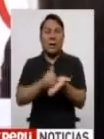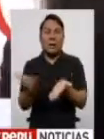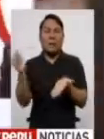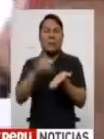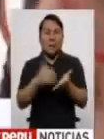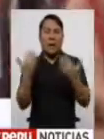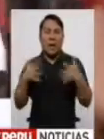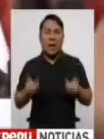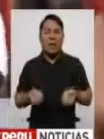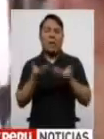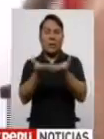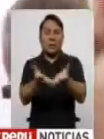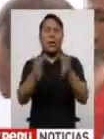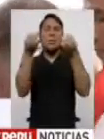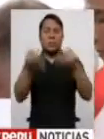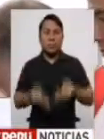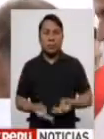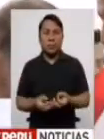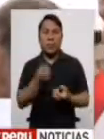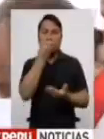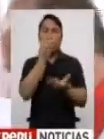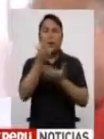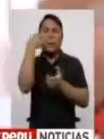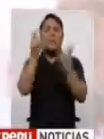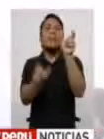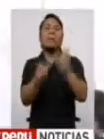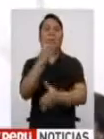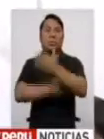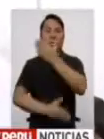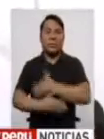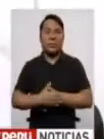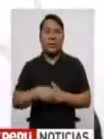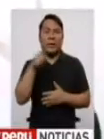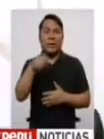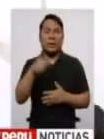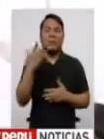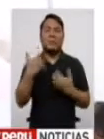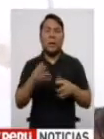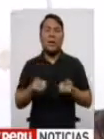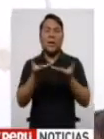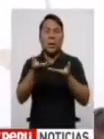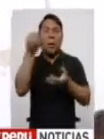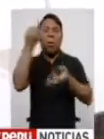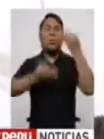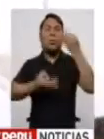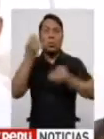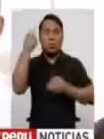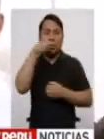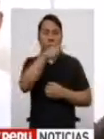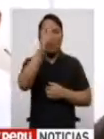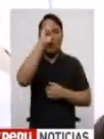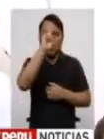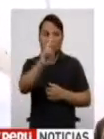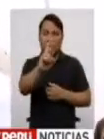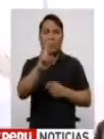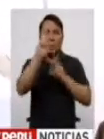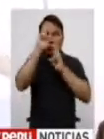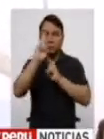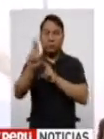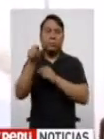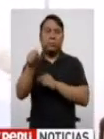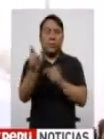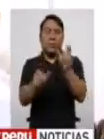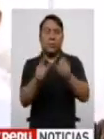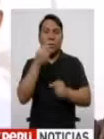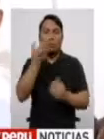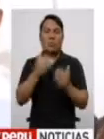posiciones estables, dignas para personas con discapacidad. Es un trato totalmente justo, respetuoso y del más